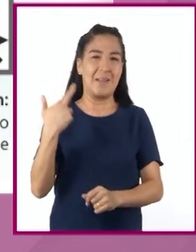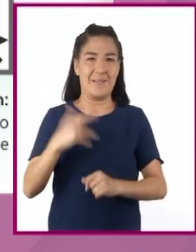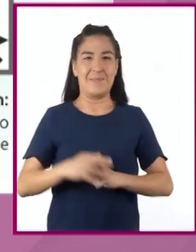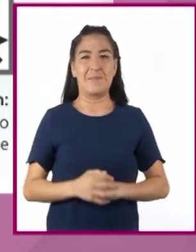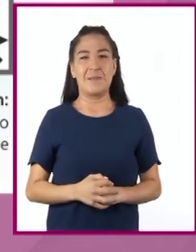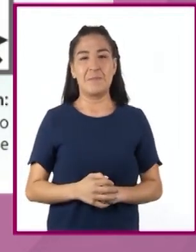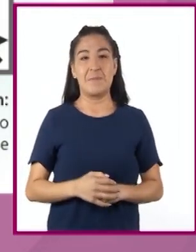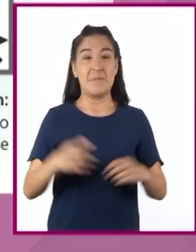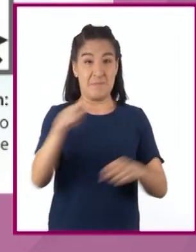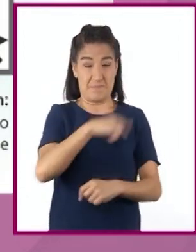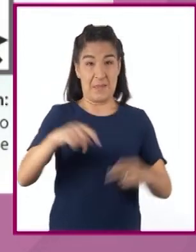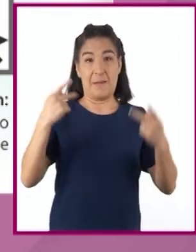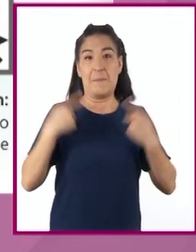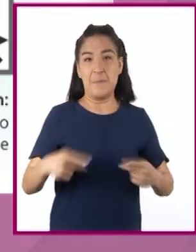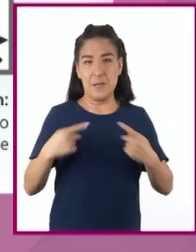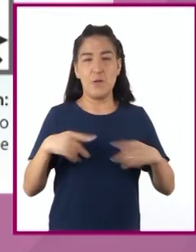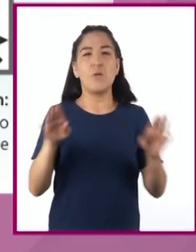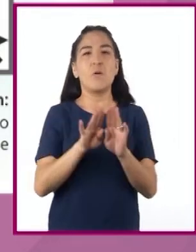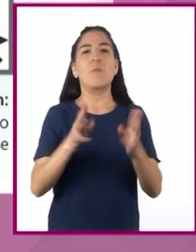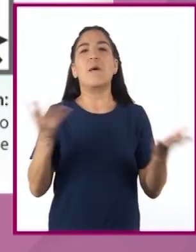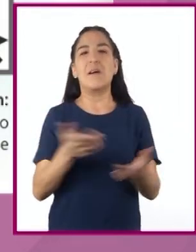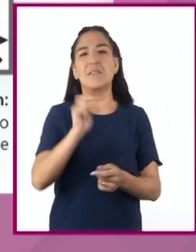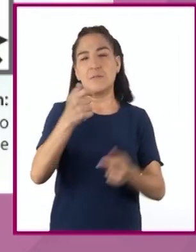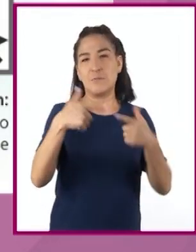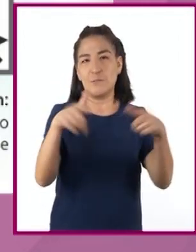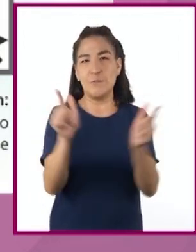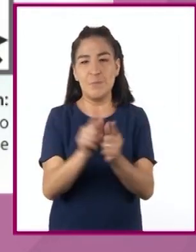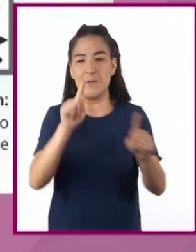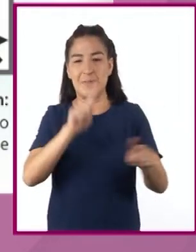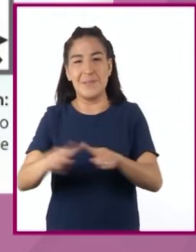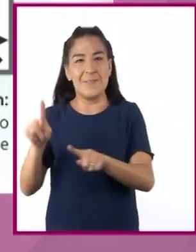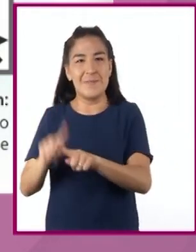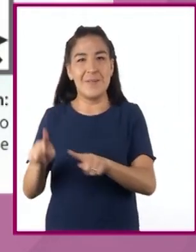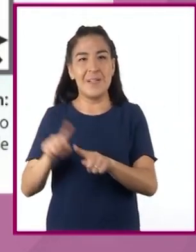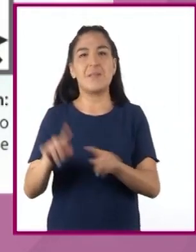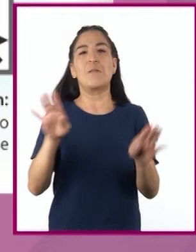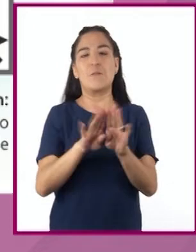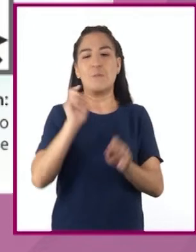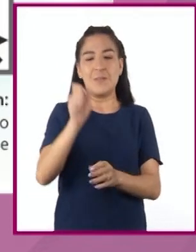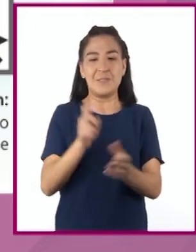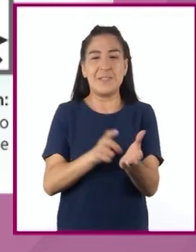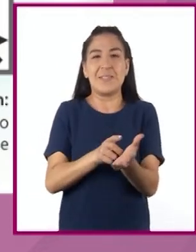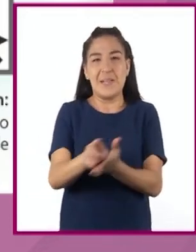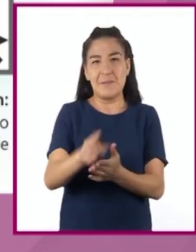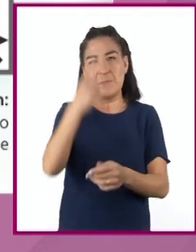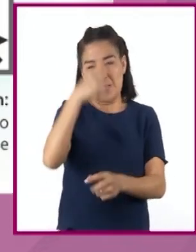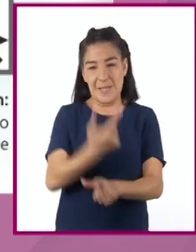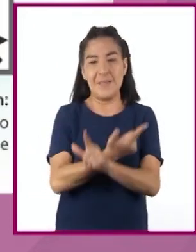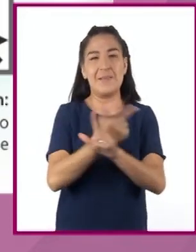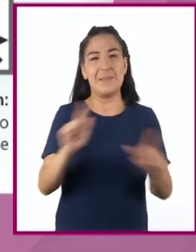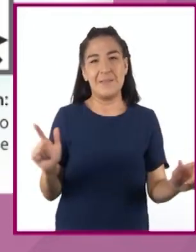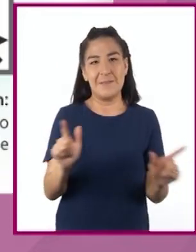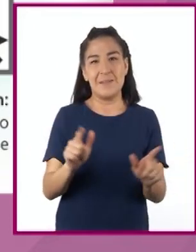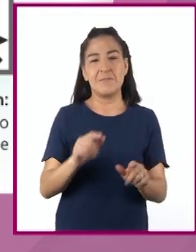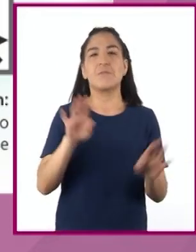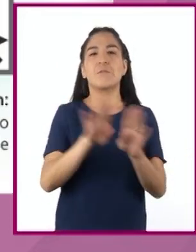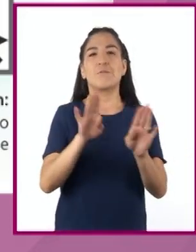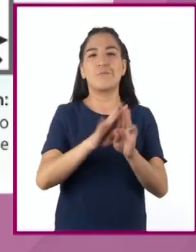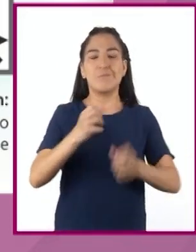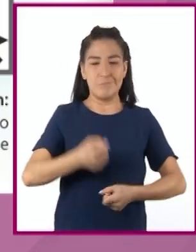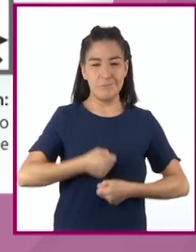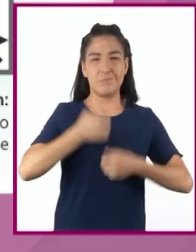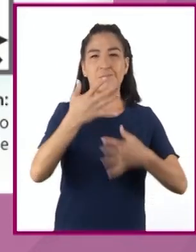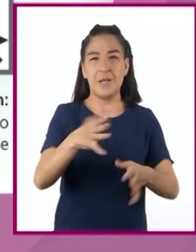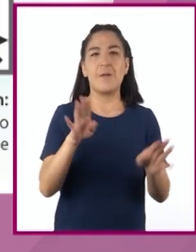Como personas que pertenecemos a grupos diversos, tenemos el derecho y la libertad a manifestarnos